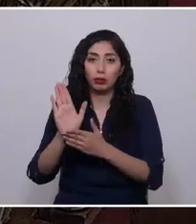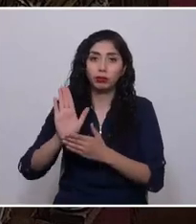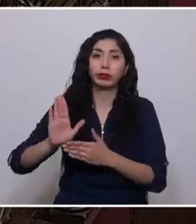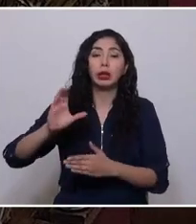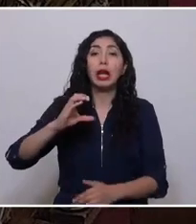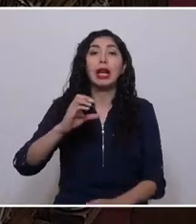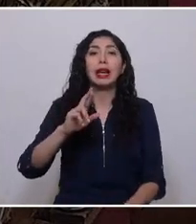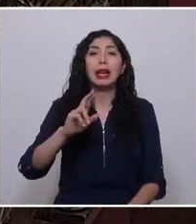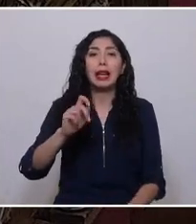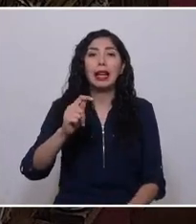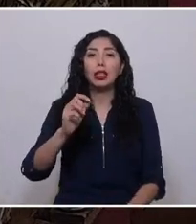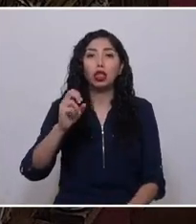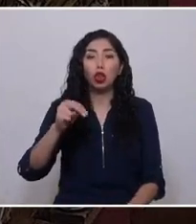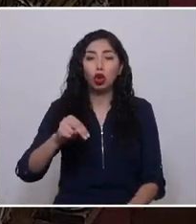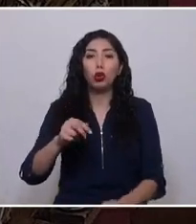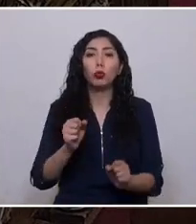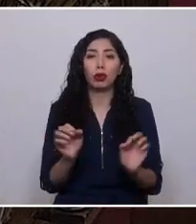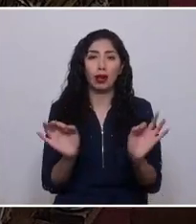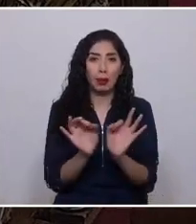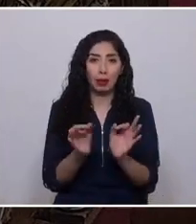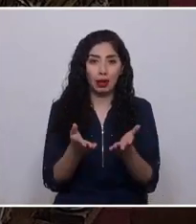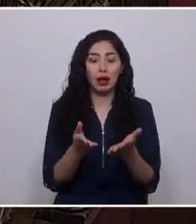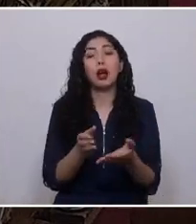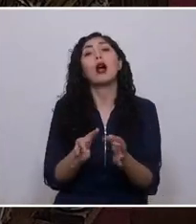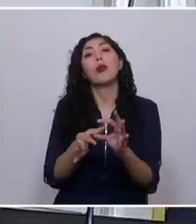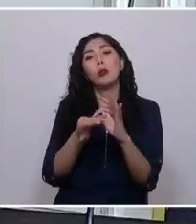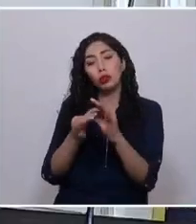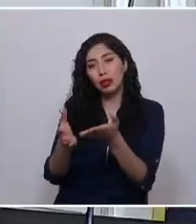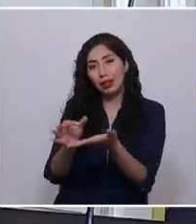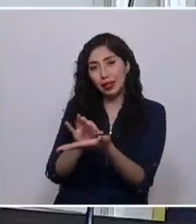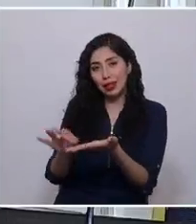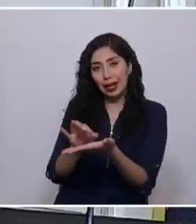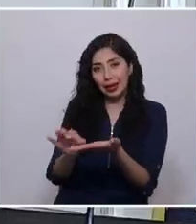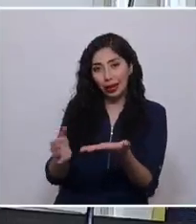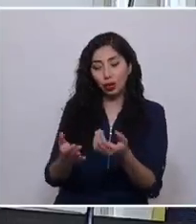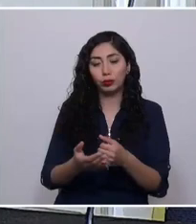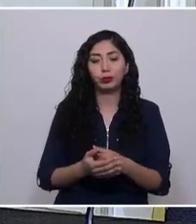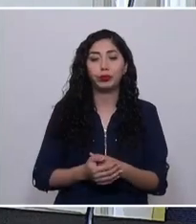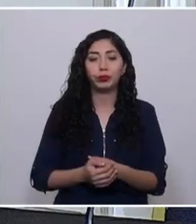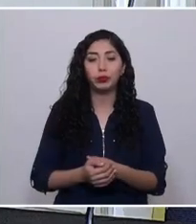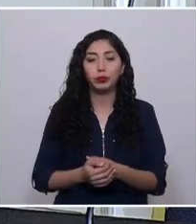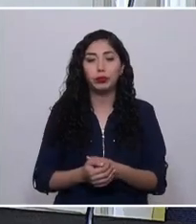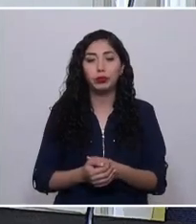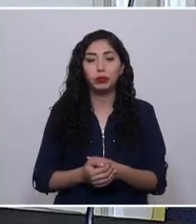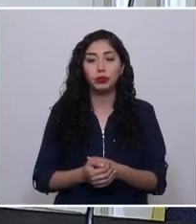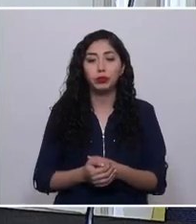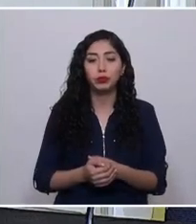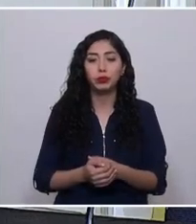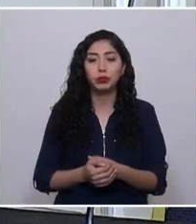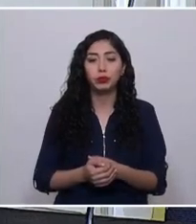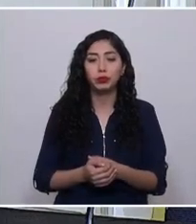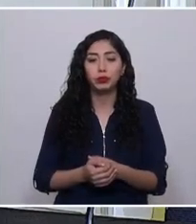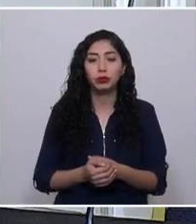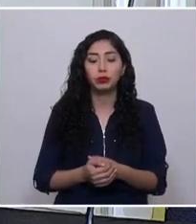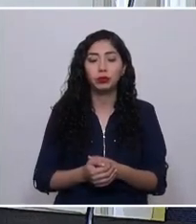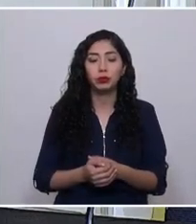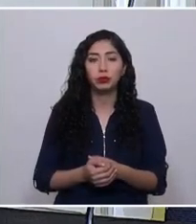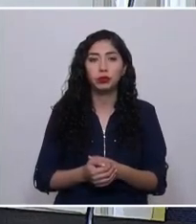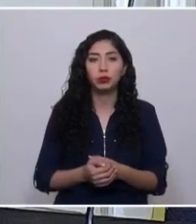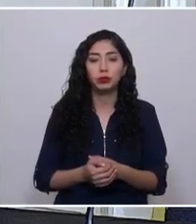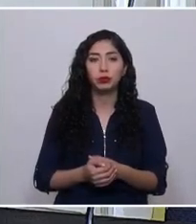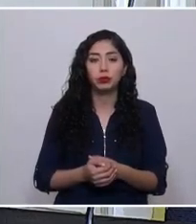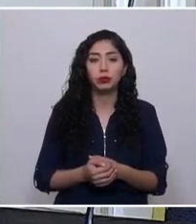Cretón. Muchas gracias, señor secretario. En la facultad que me confiere